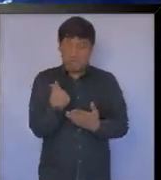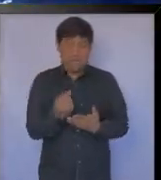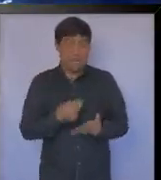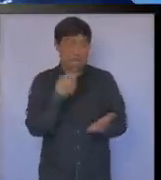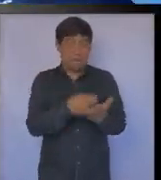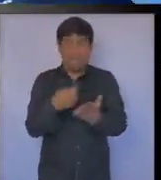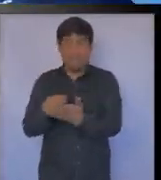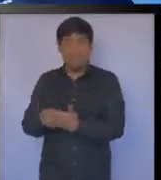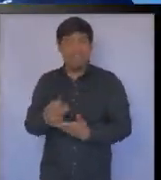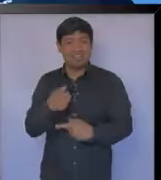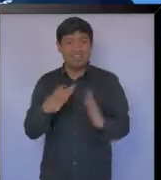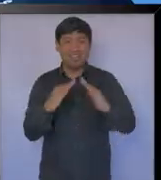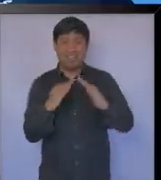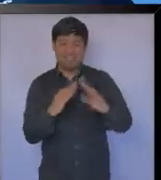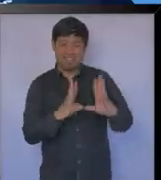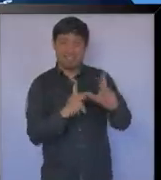es!